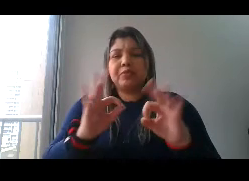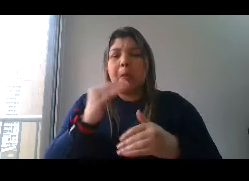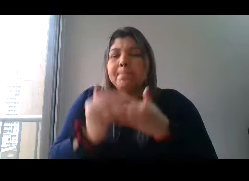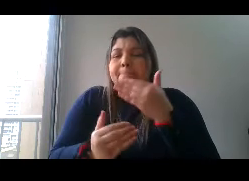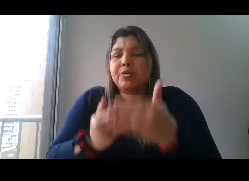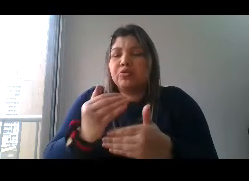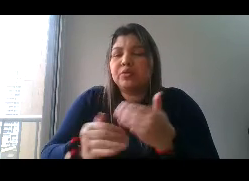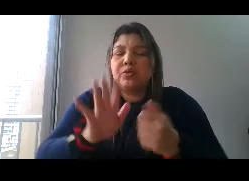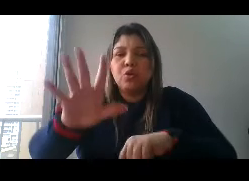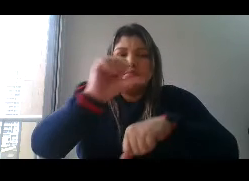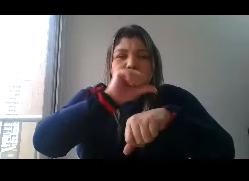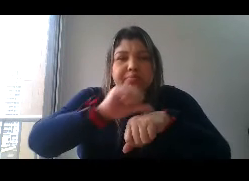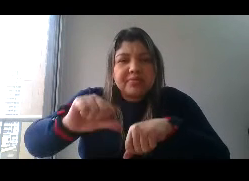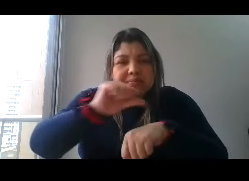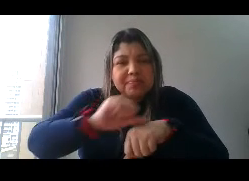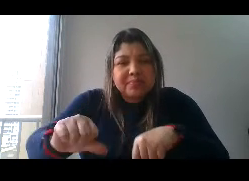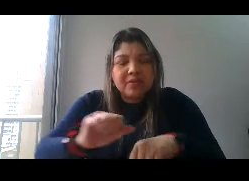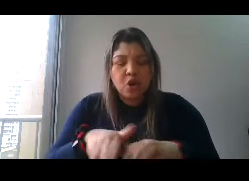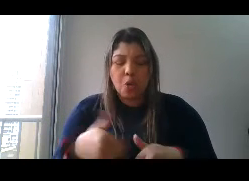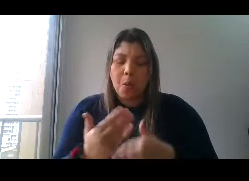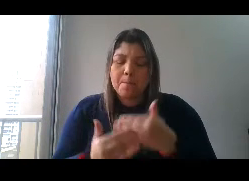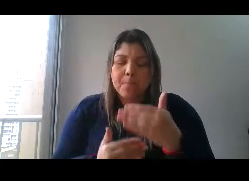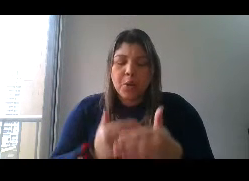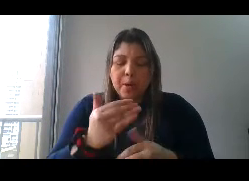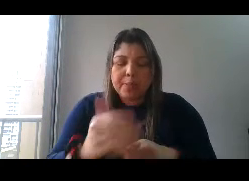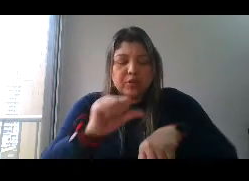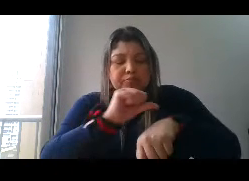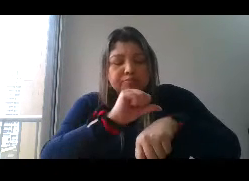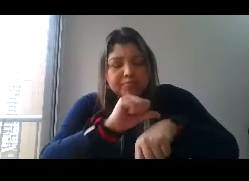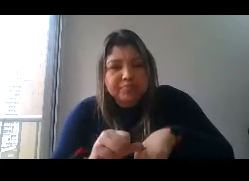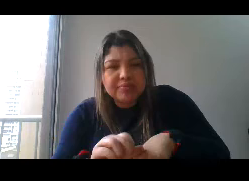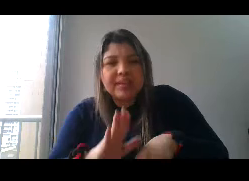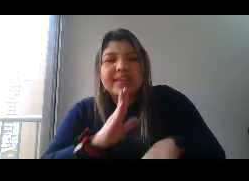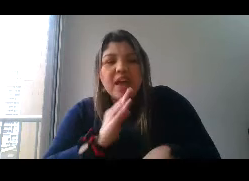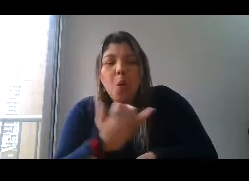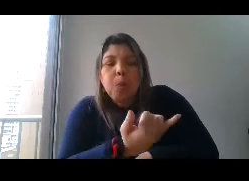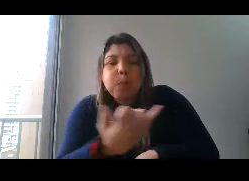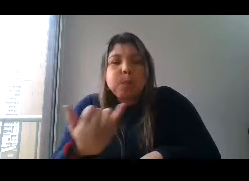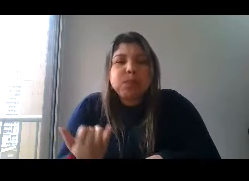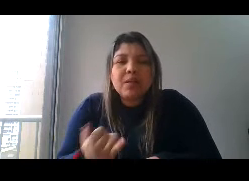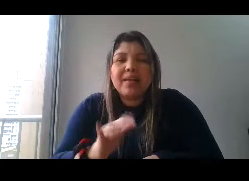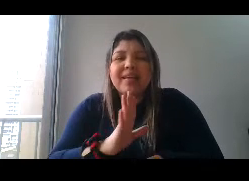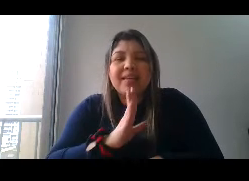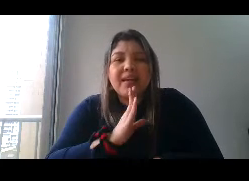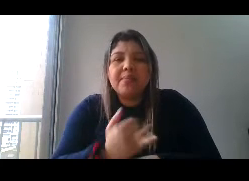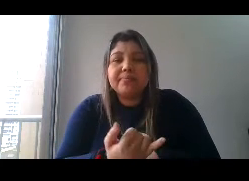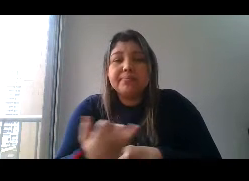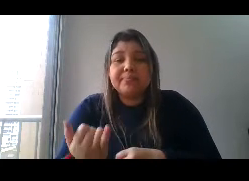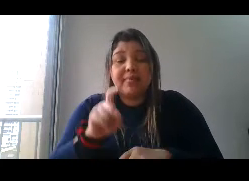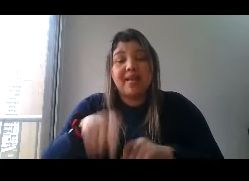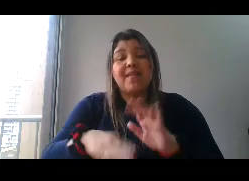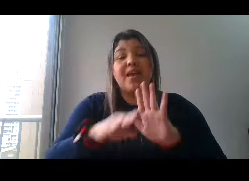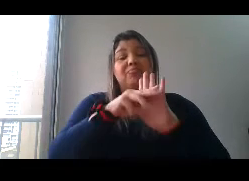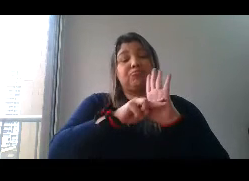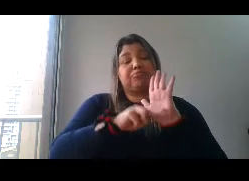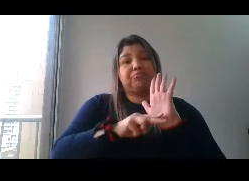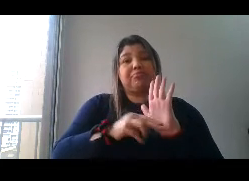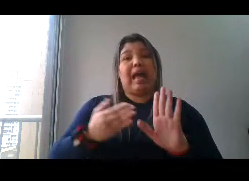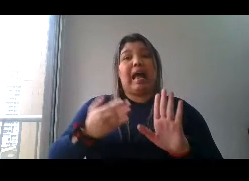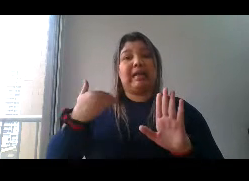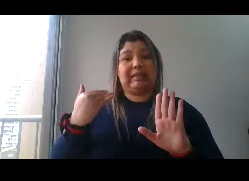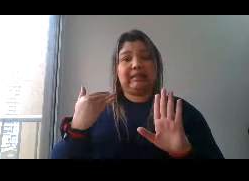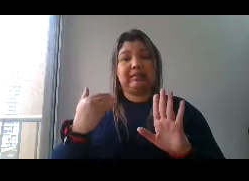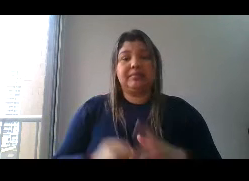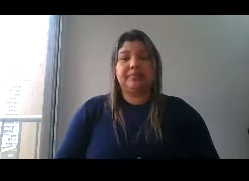cuál es el procedimiento cuando se va a hacer una cirugía, quiénes deben estar, cómo, o sea, ese procedimiento debe estar establecido. Lo que no debe